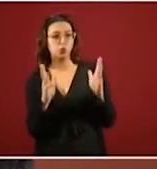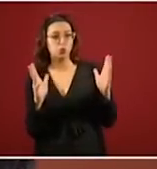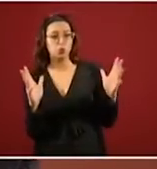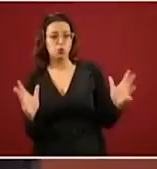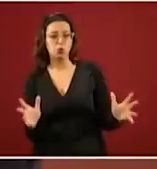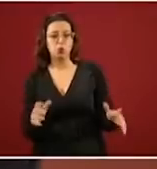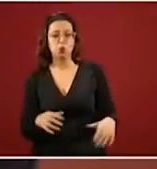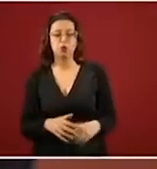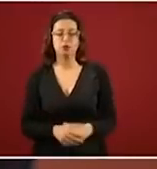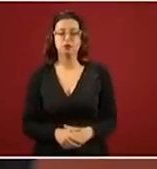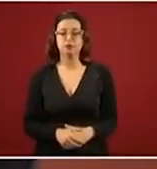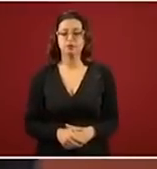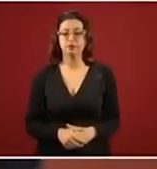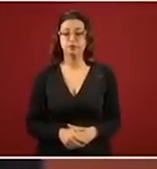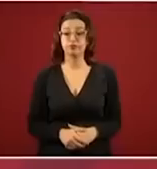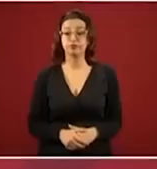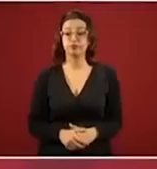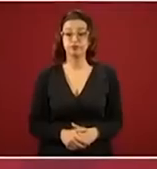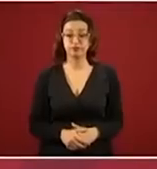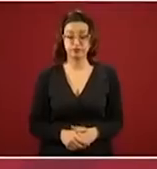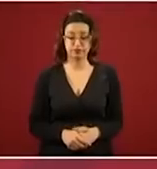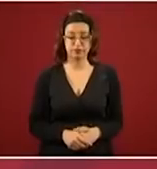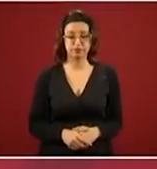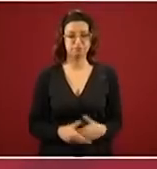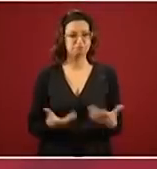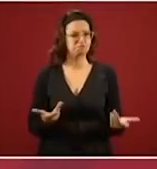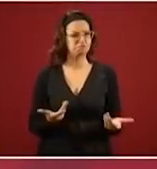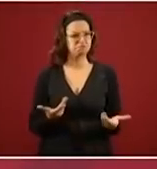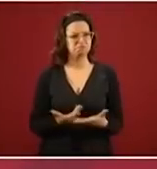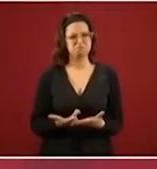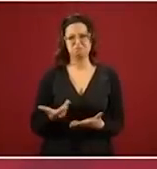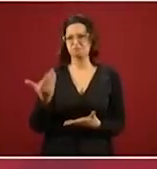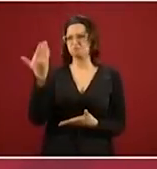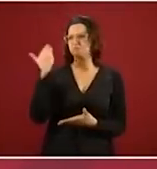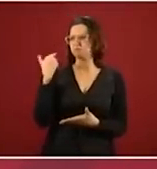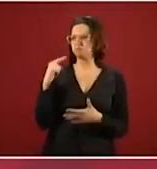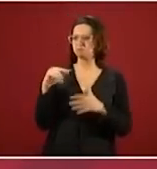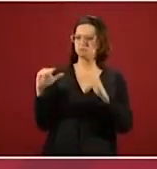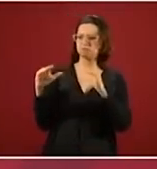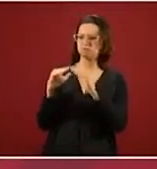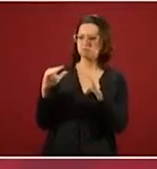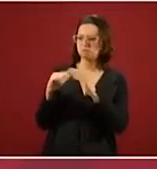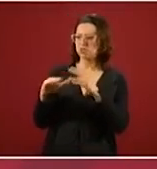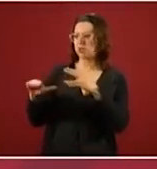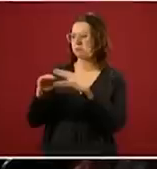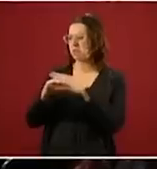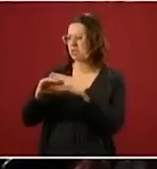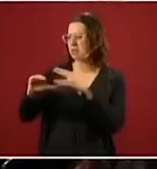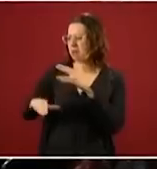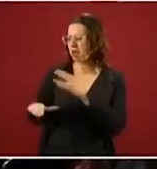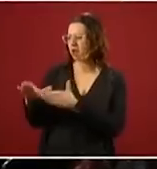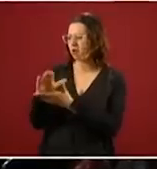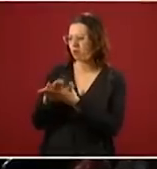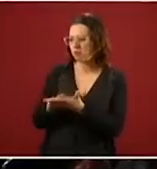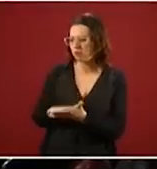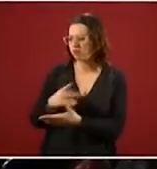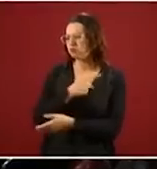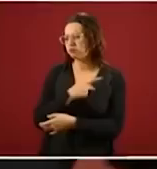si vivían en colonias de clase media media clase media baja